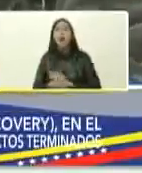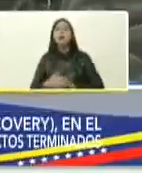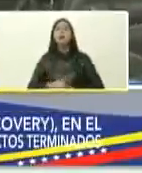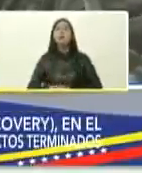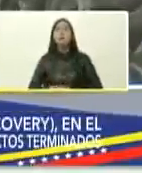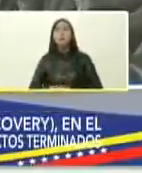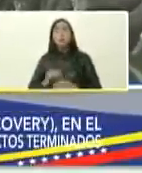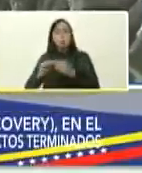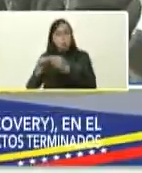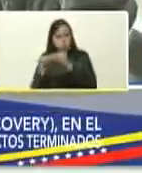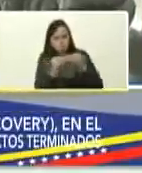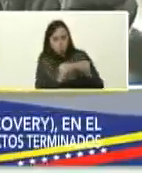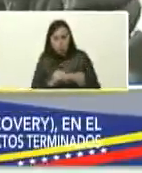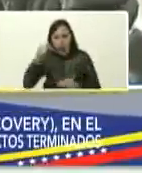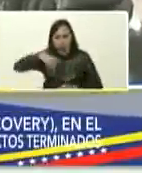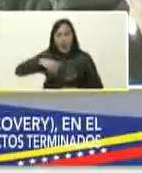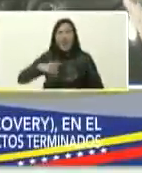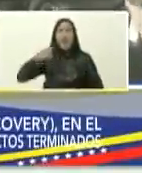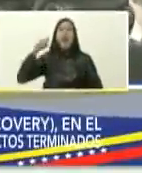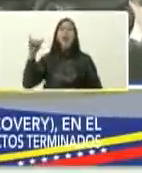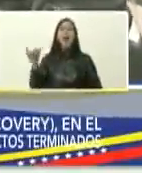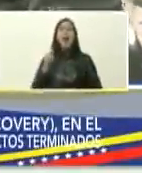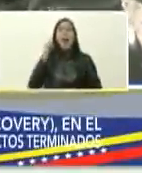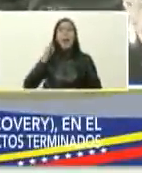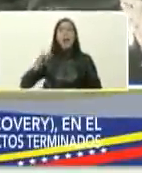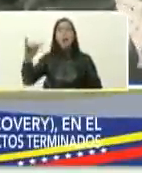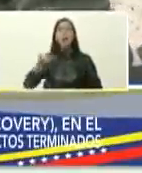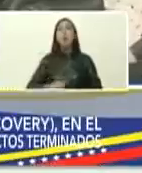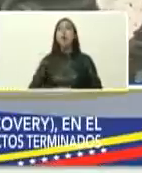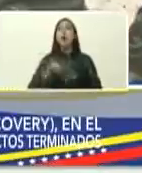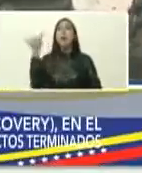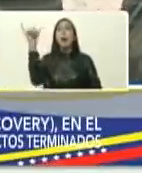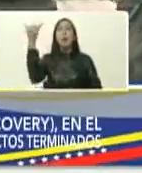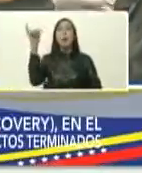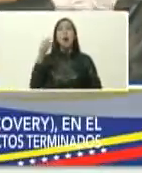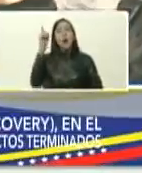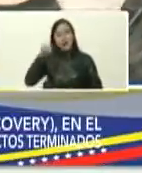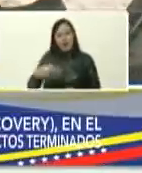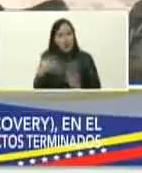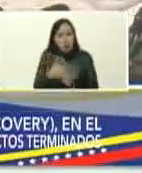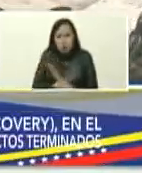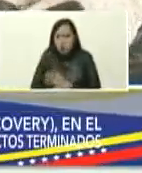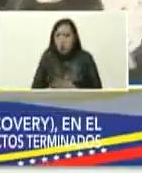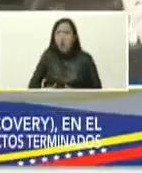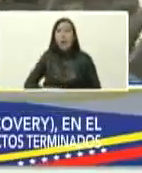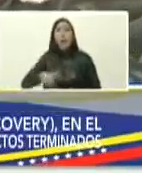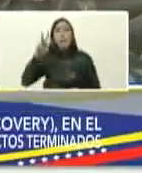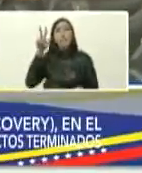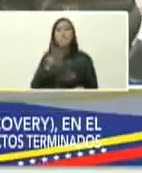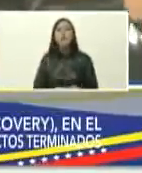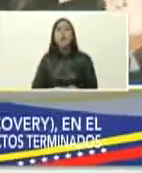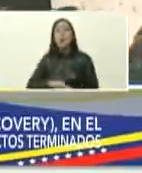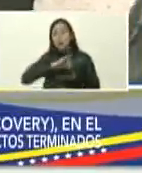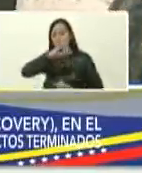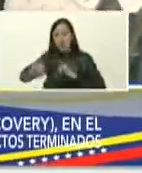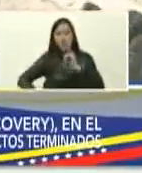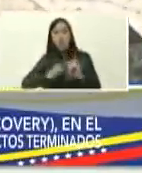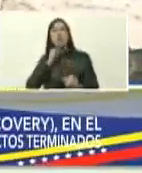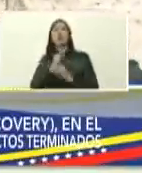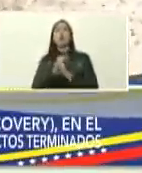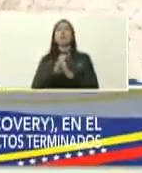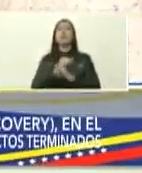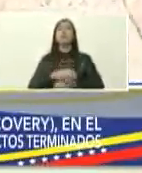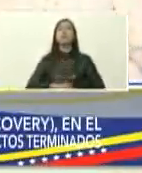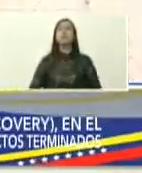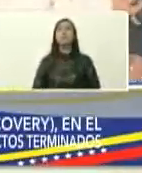es fabricada aquí mismo en La Yaguara, empresa también nacional certificada internacionalmente. Bueno, o sea,